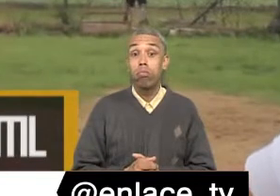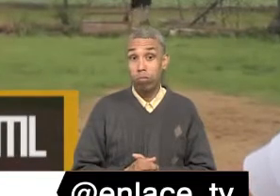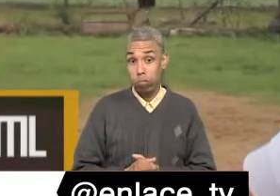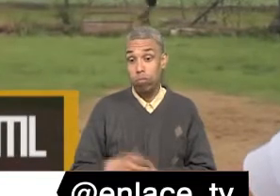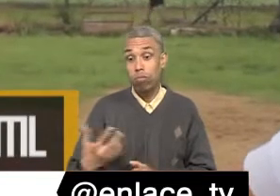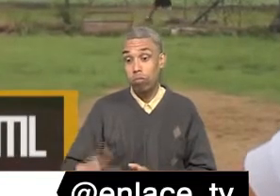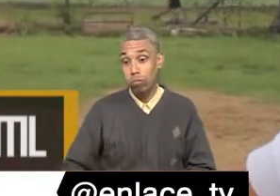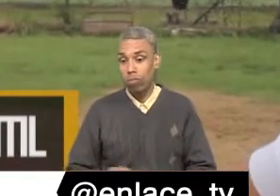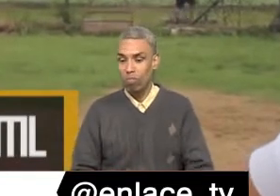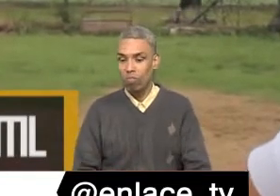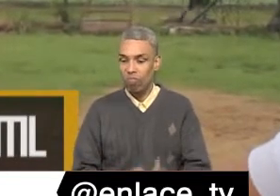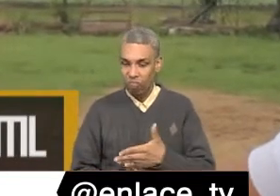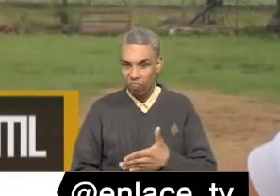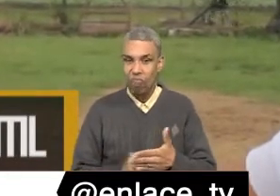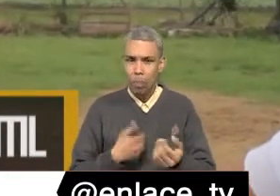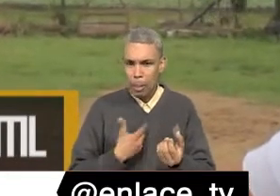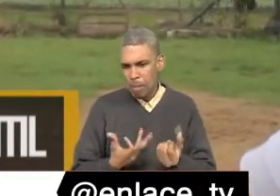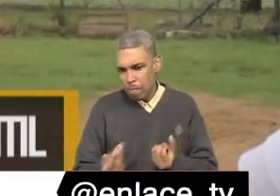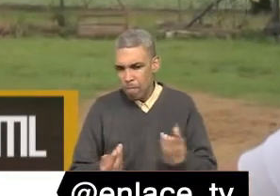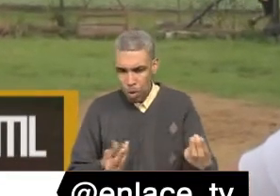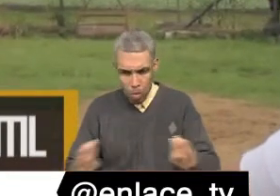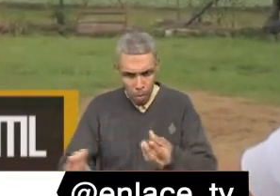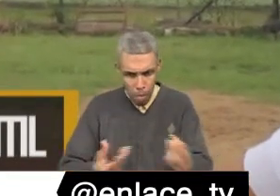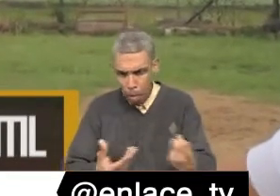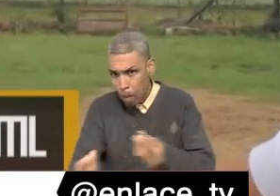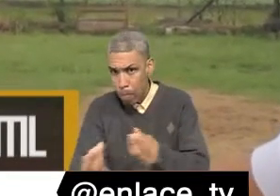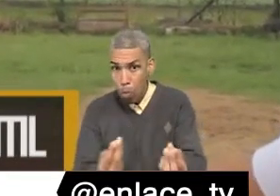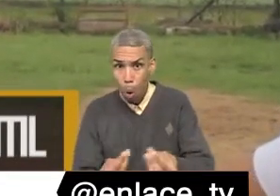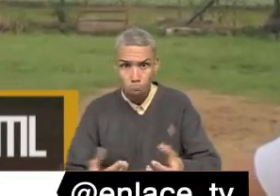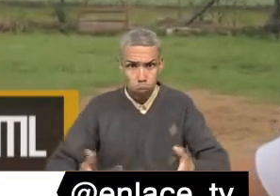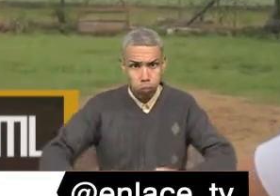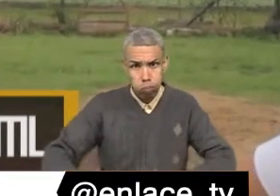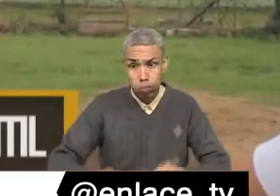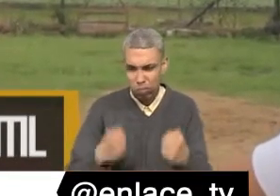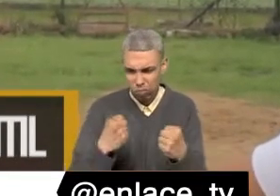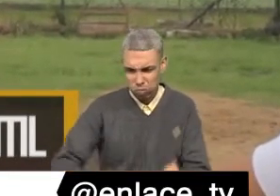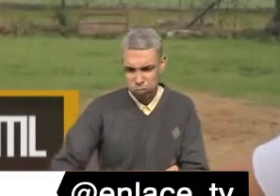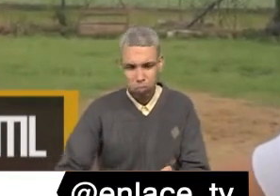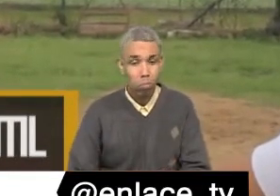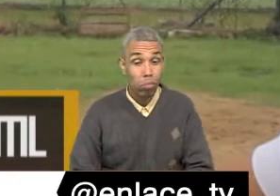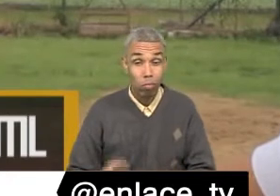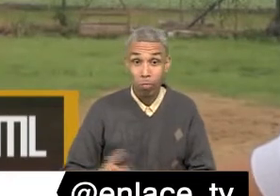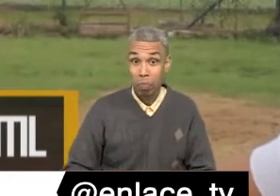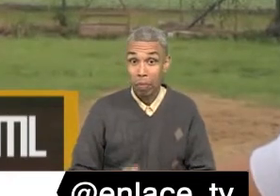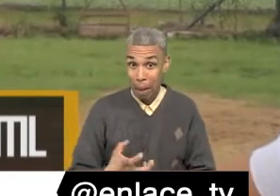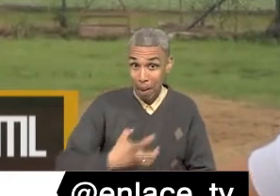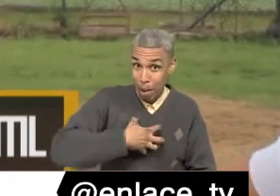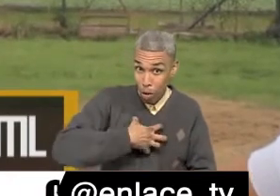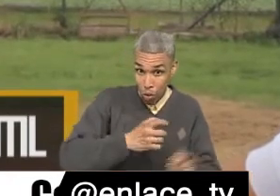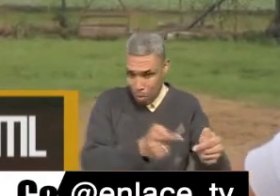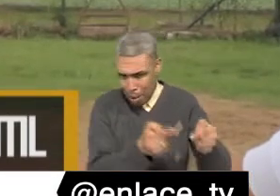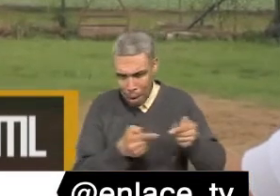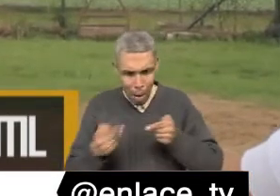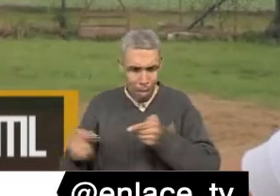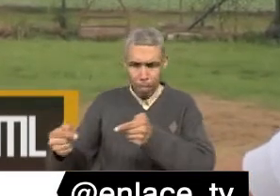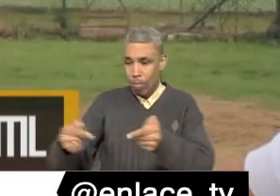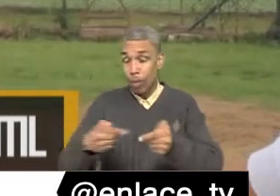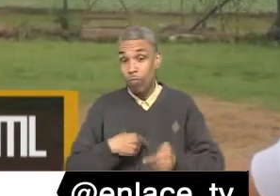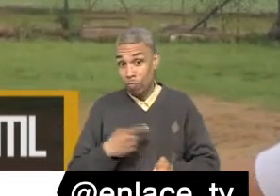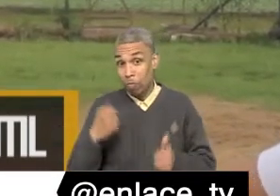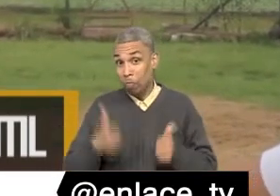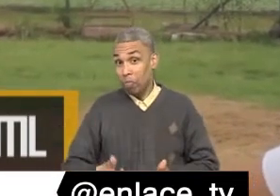la banda que vino a sacar, los equipos se ven demasiado equipados. La verdad, va a ser un bonito torneo, un torneo demasiado grande y la